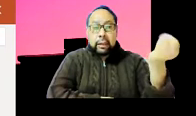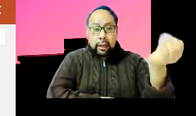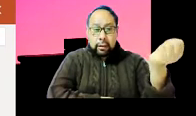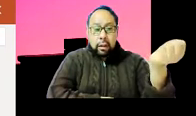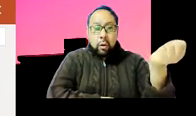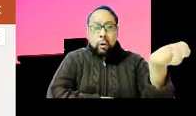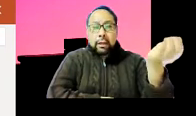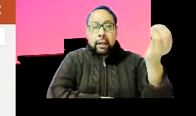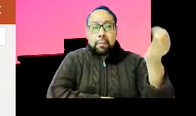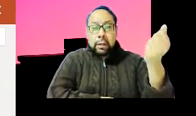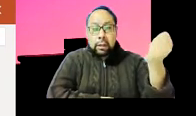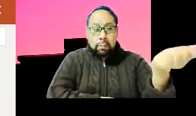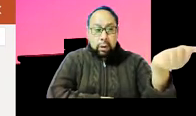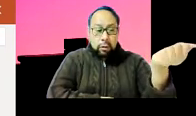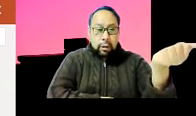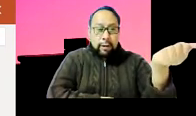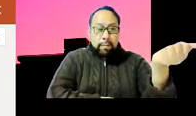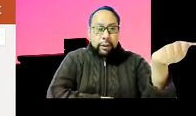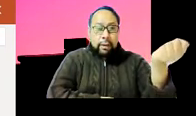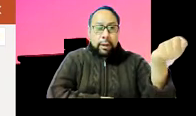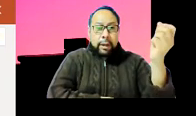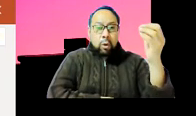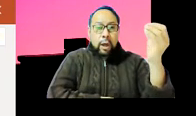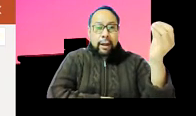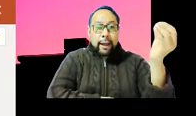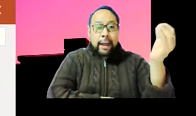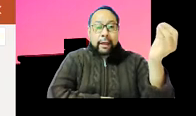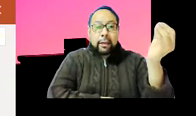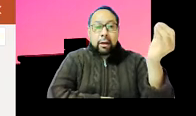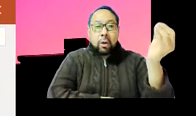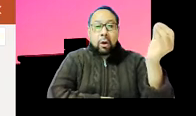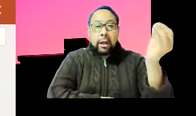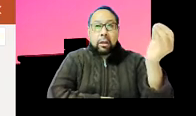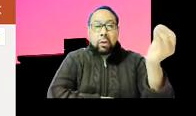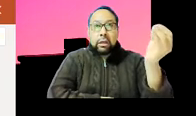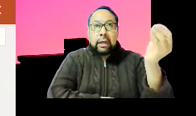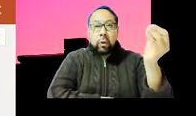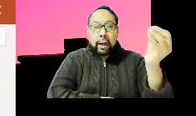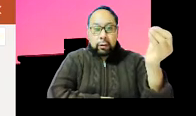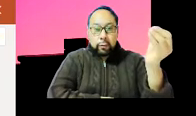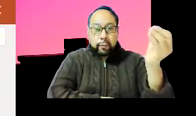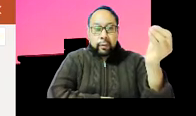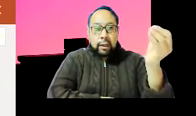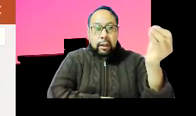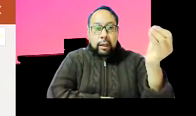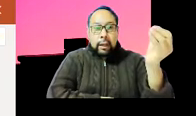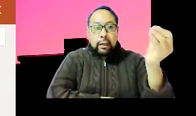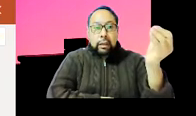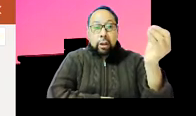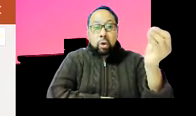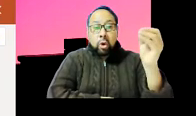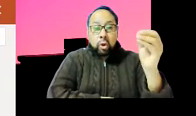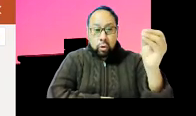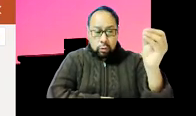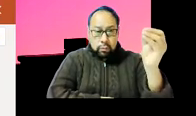de técnicas, una serie de principios, y en primer lugar, hay que ser correcto y educado en